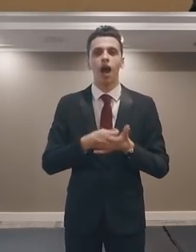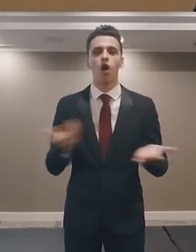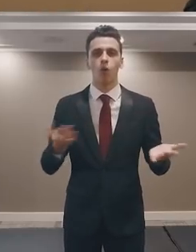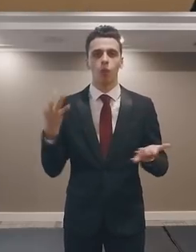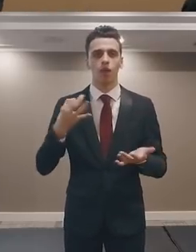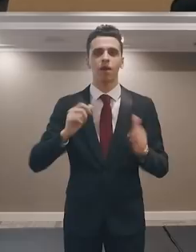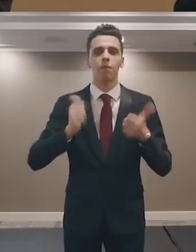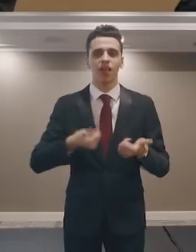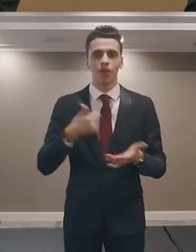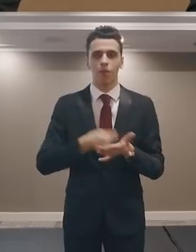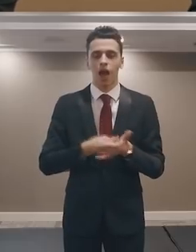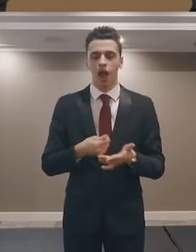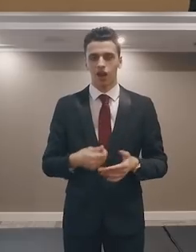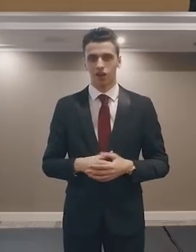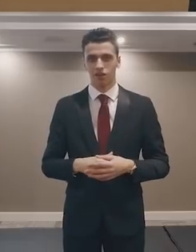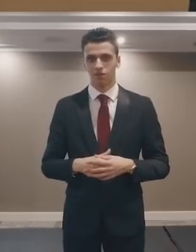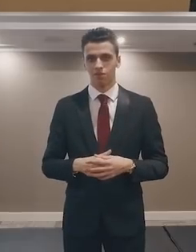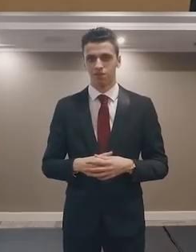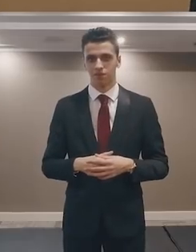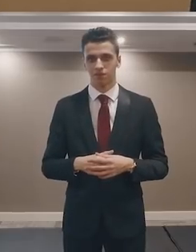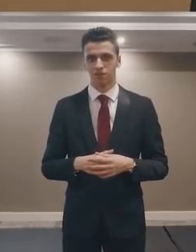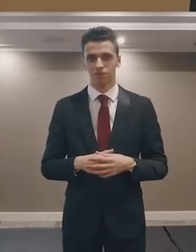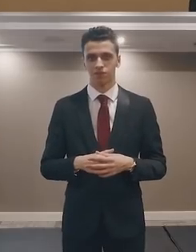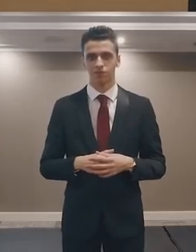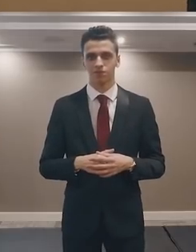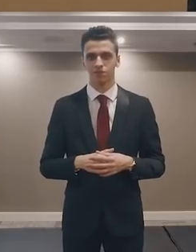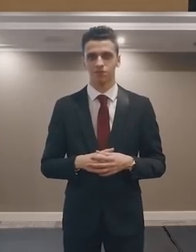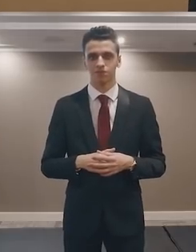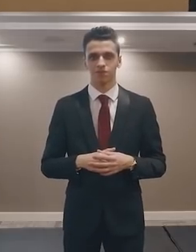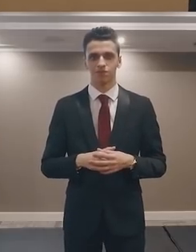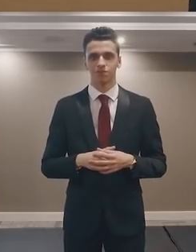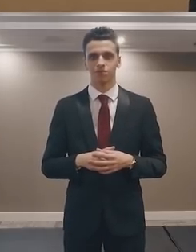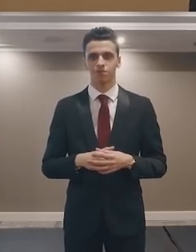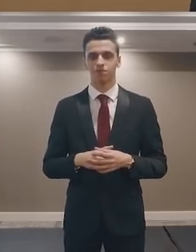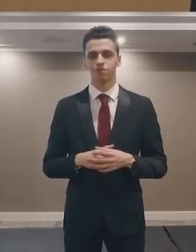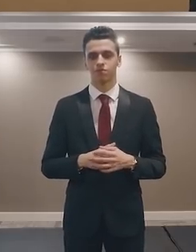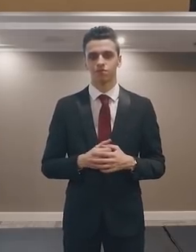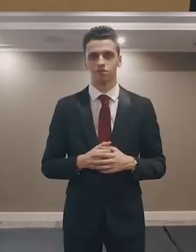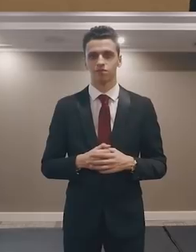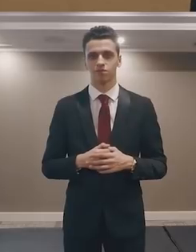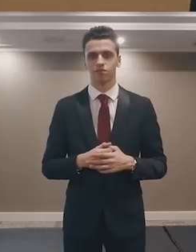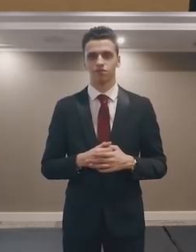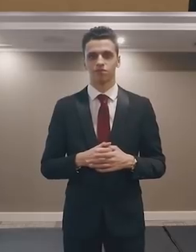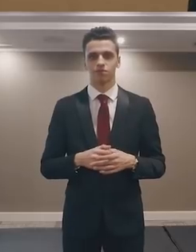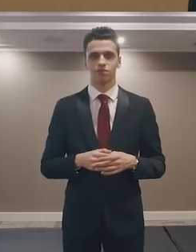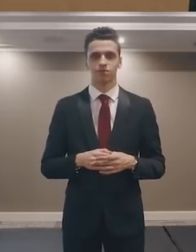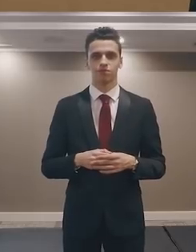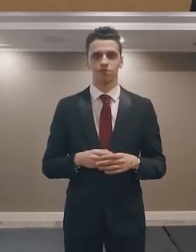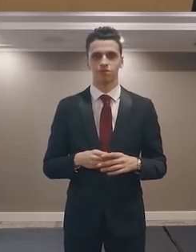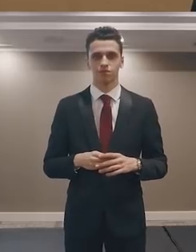ahorrado a las vacaciones aquí en valencia mi padre hacía nuevas vacaciones hijos benidorm altea marina d'or